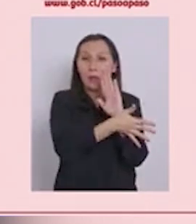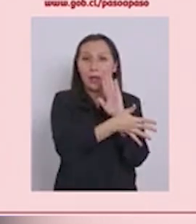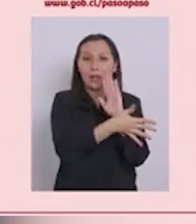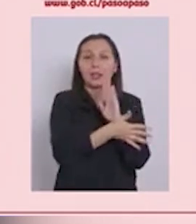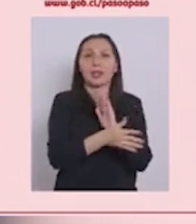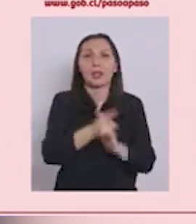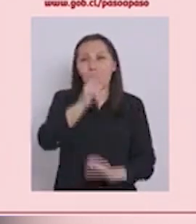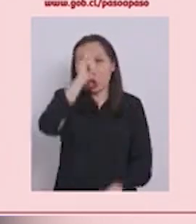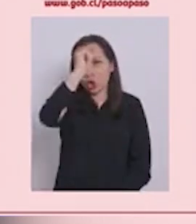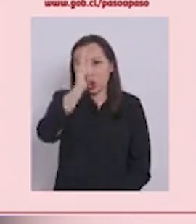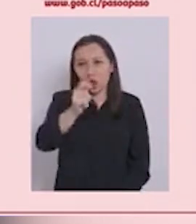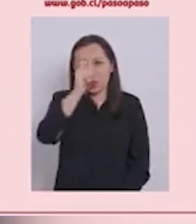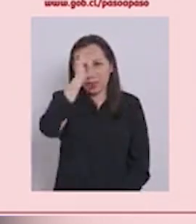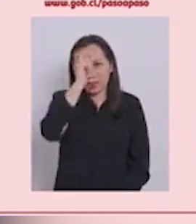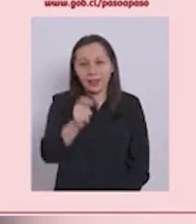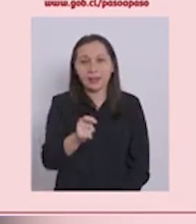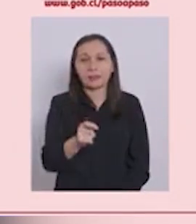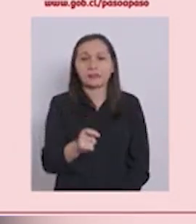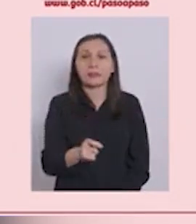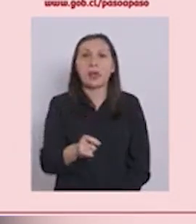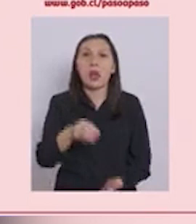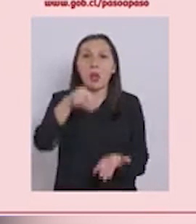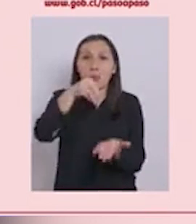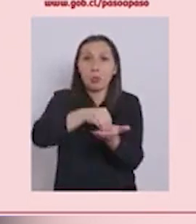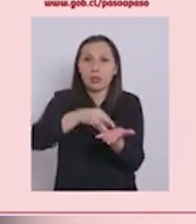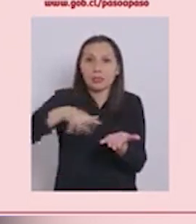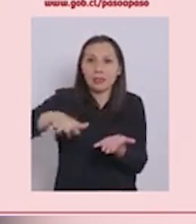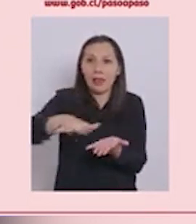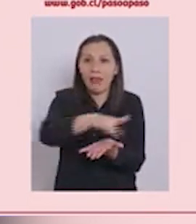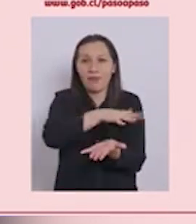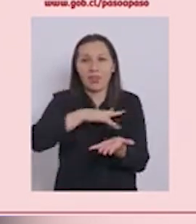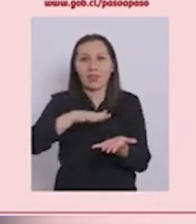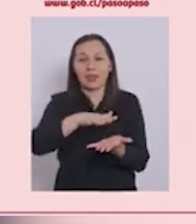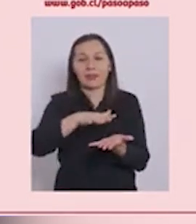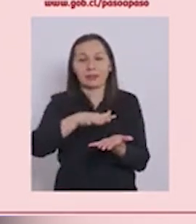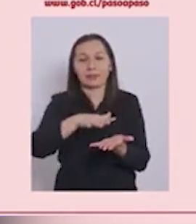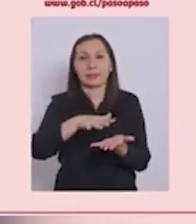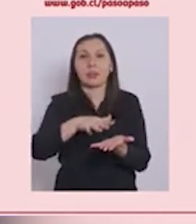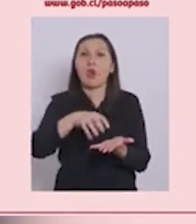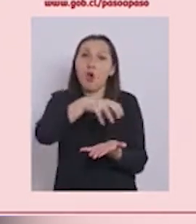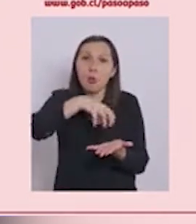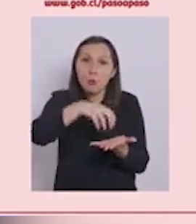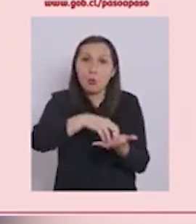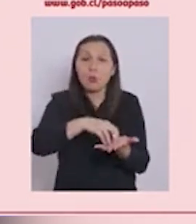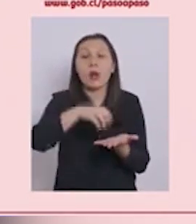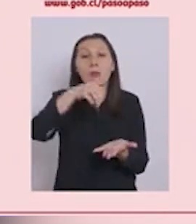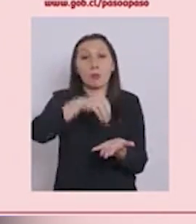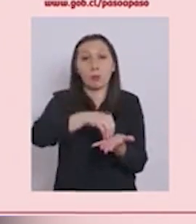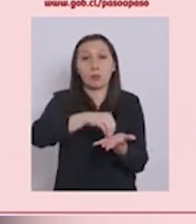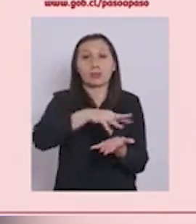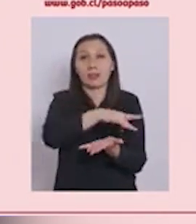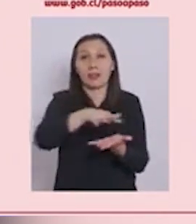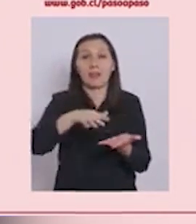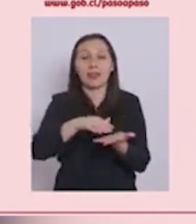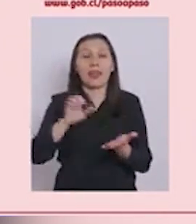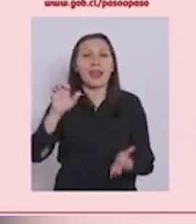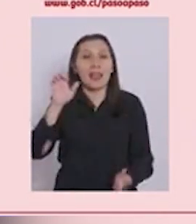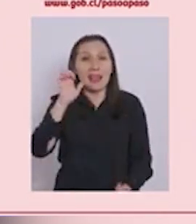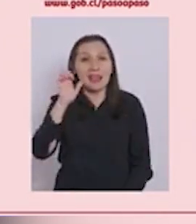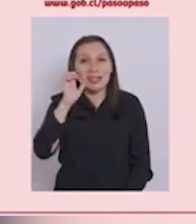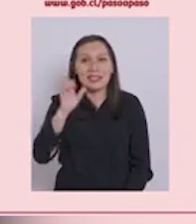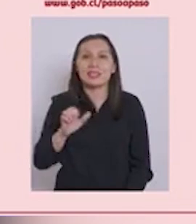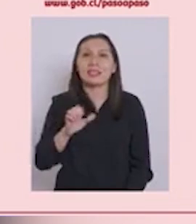de la araucanía toltén en la región de puerto saavedra perdón la comuna de puerto saavedra